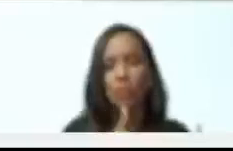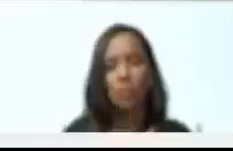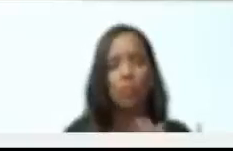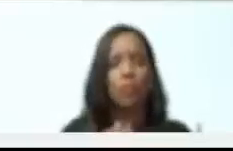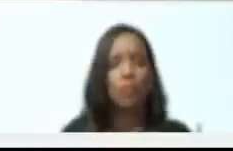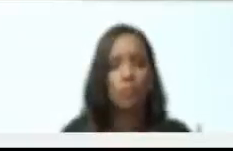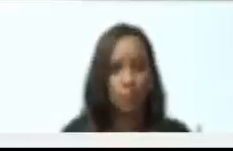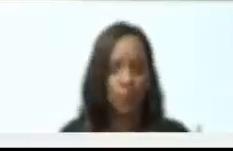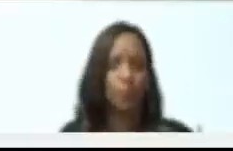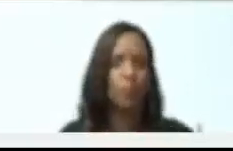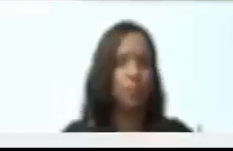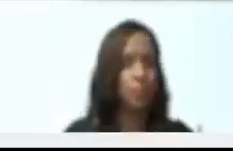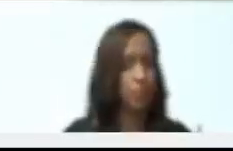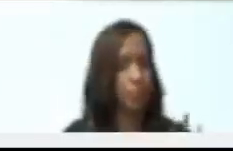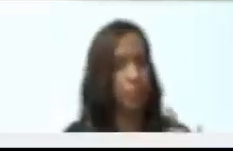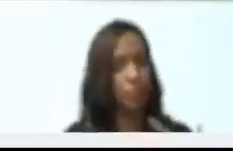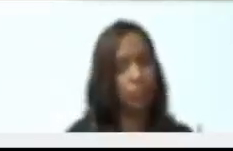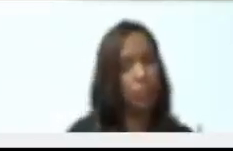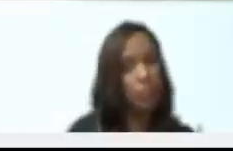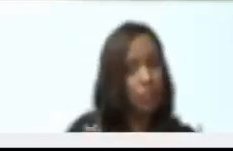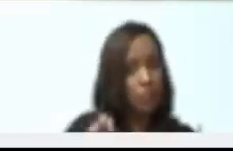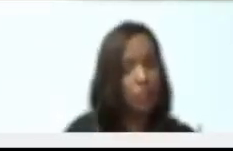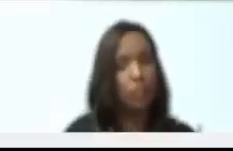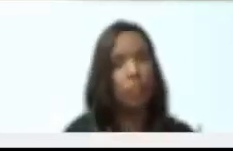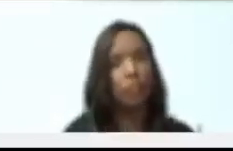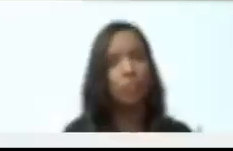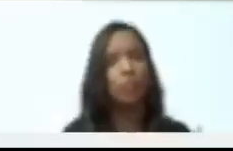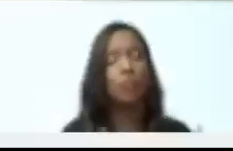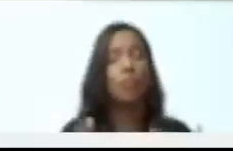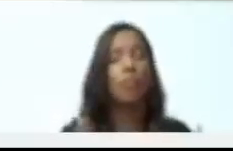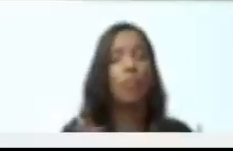que solicita al Procurador General de